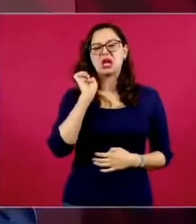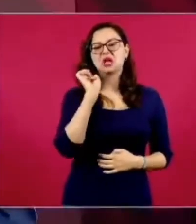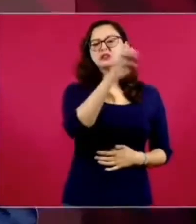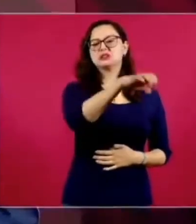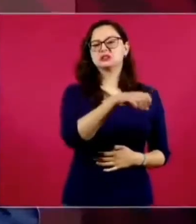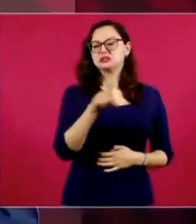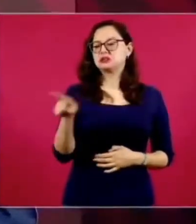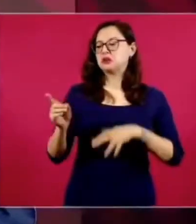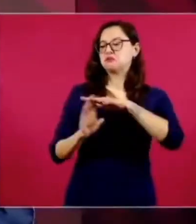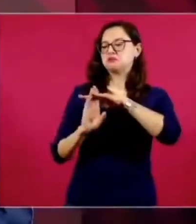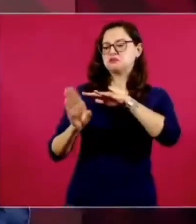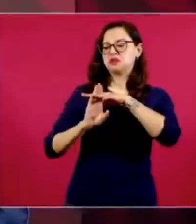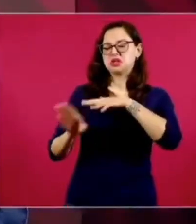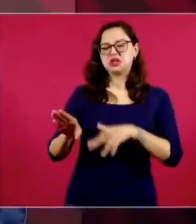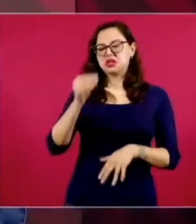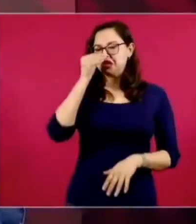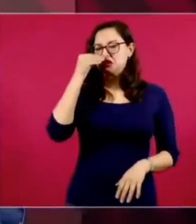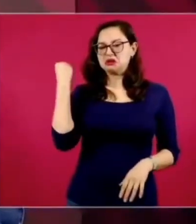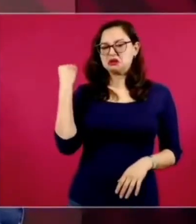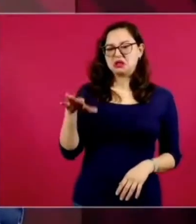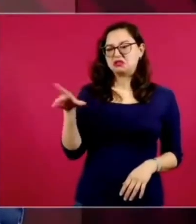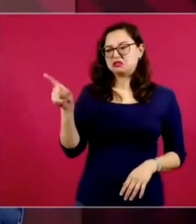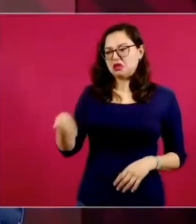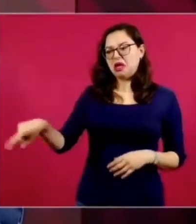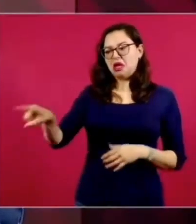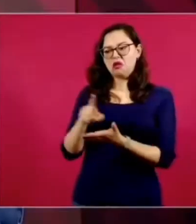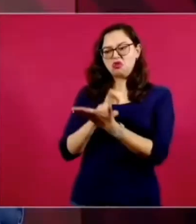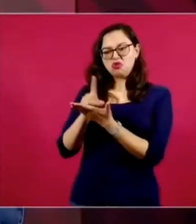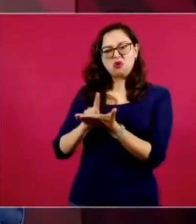la culpa a los migrantes.